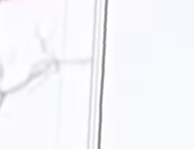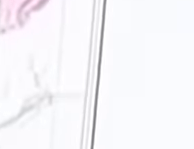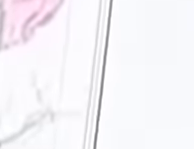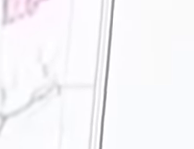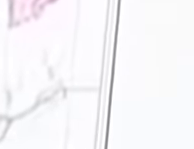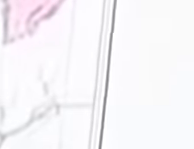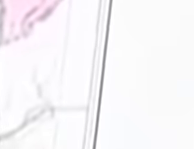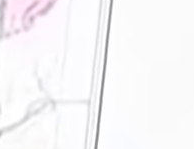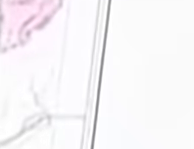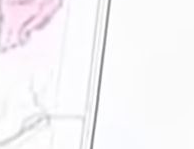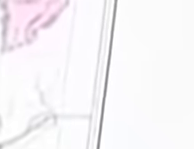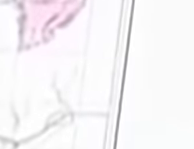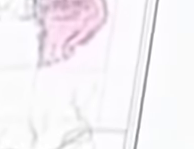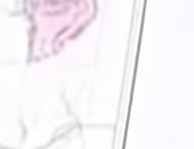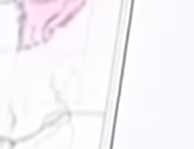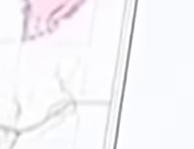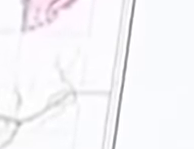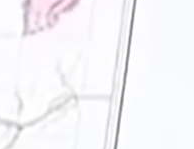amazónica,